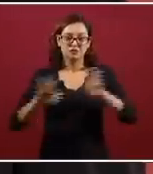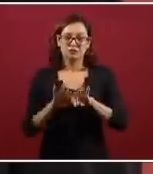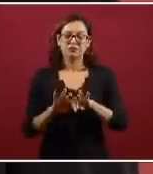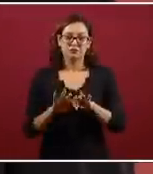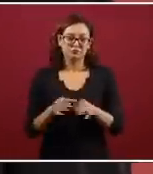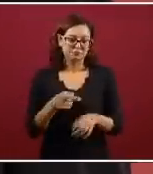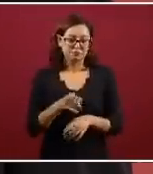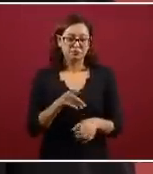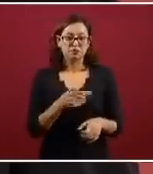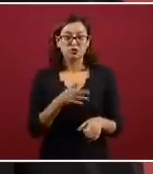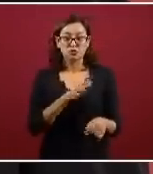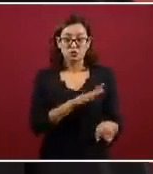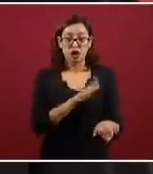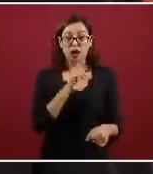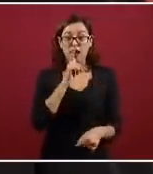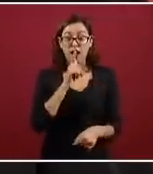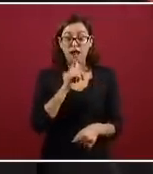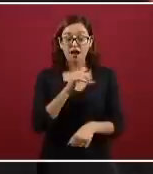Y